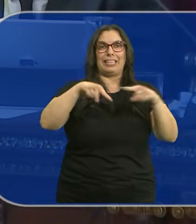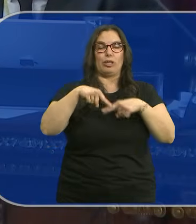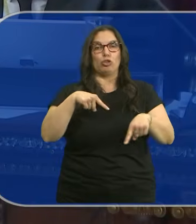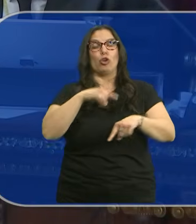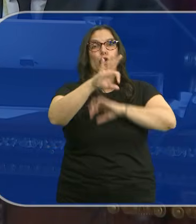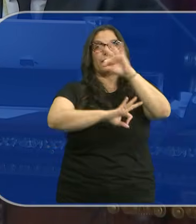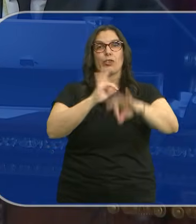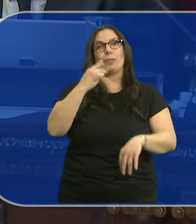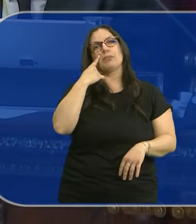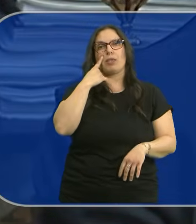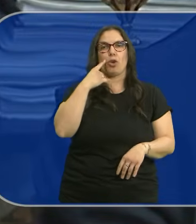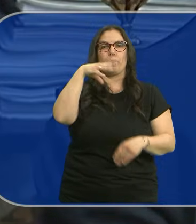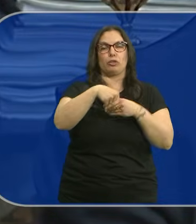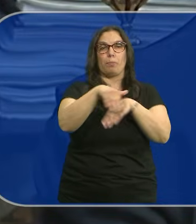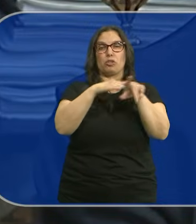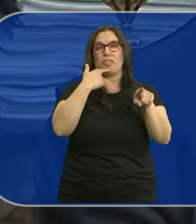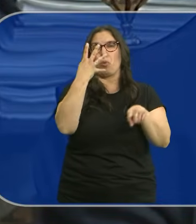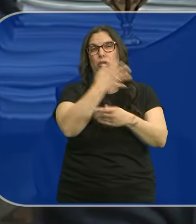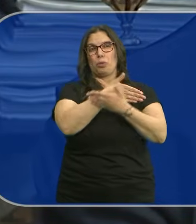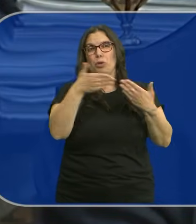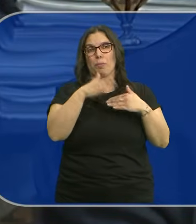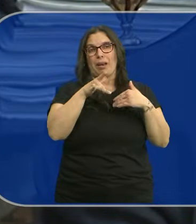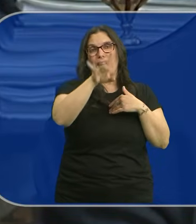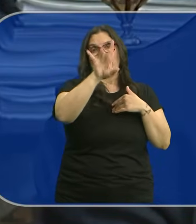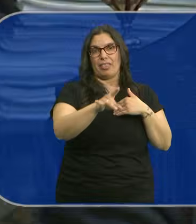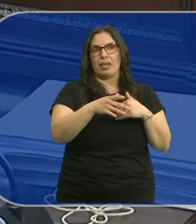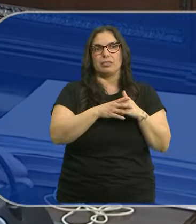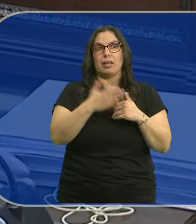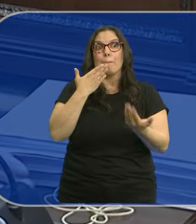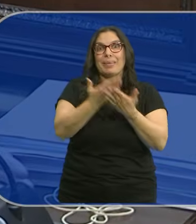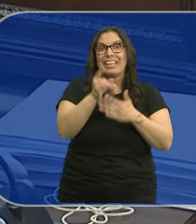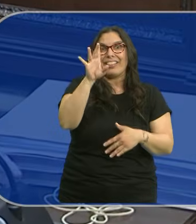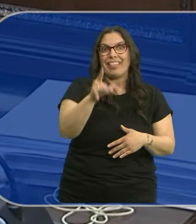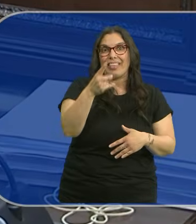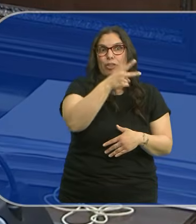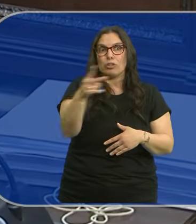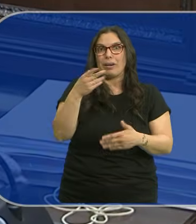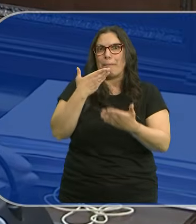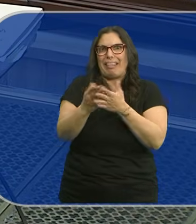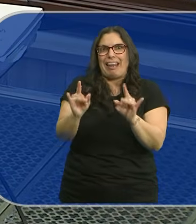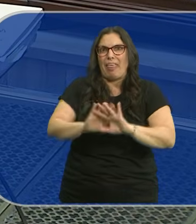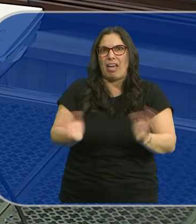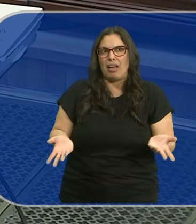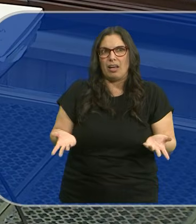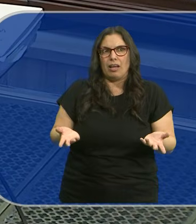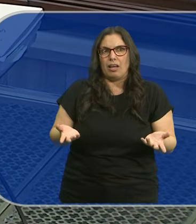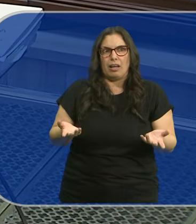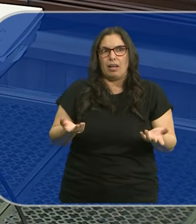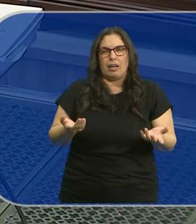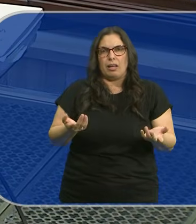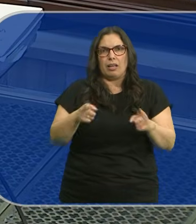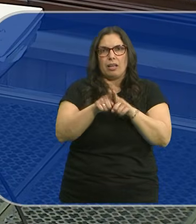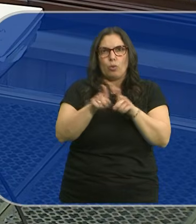Inspección del Ministerio, que la fijaba en 4 millones para 15 días. Pedir para 15 días es como no pedir nada. No era como para estar